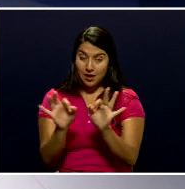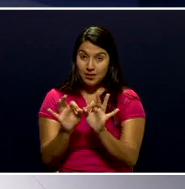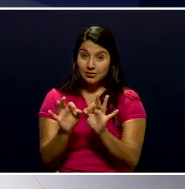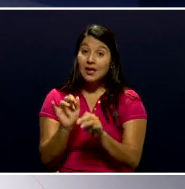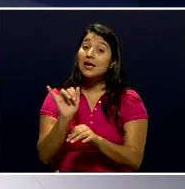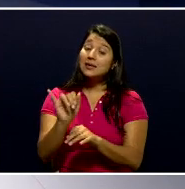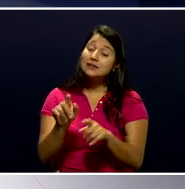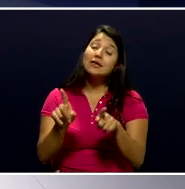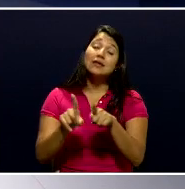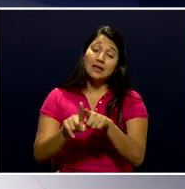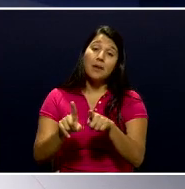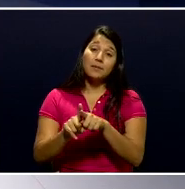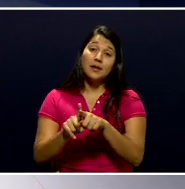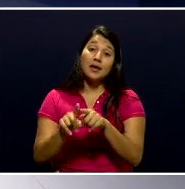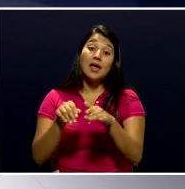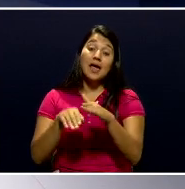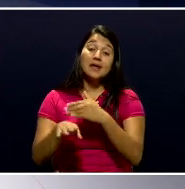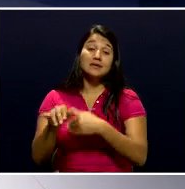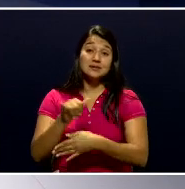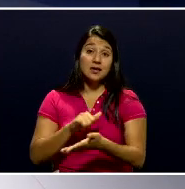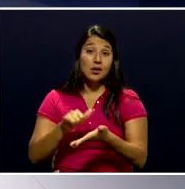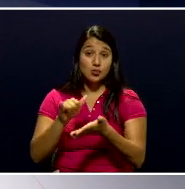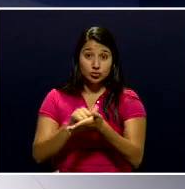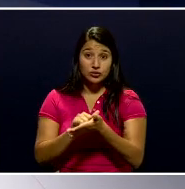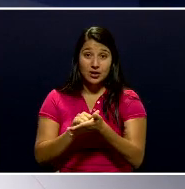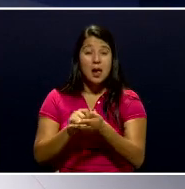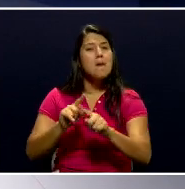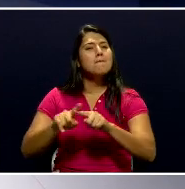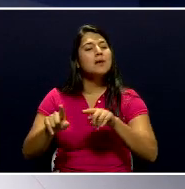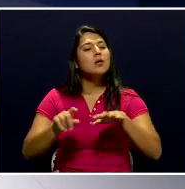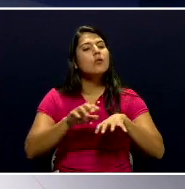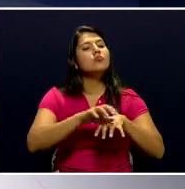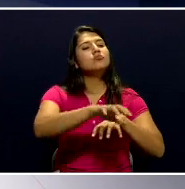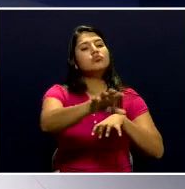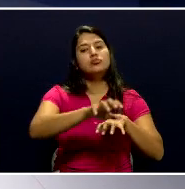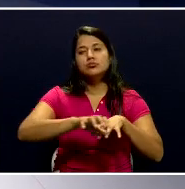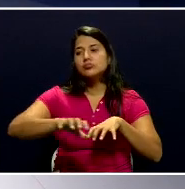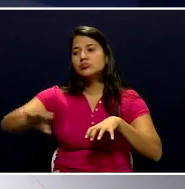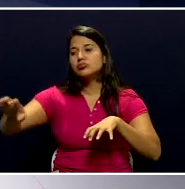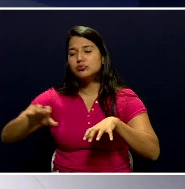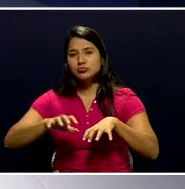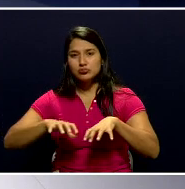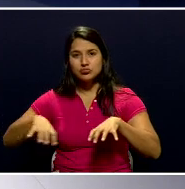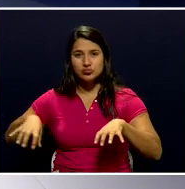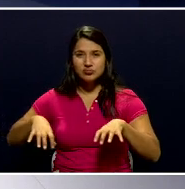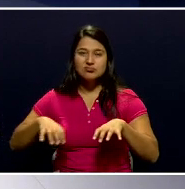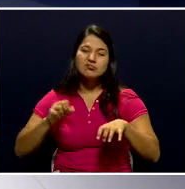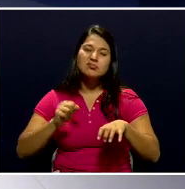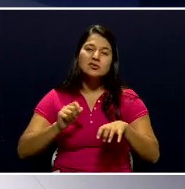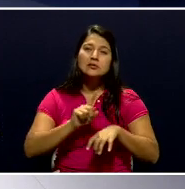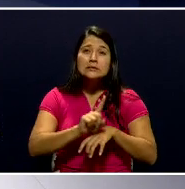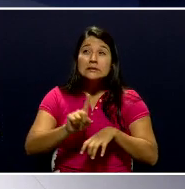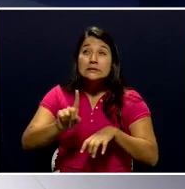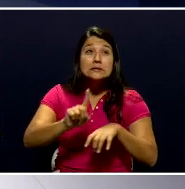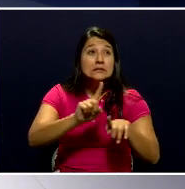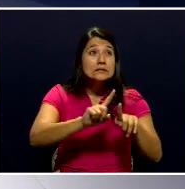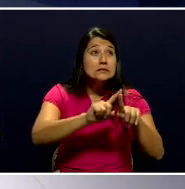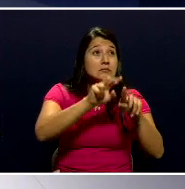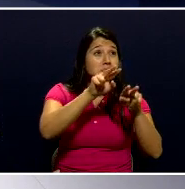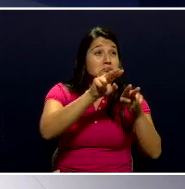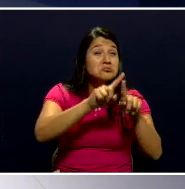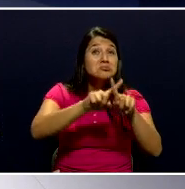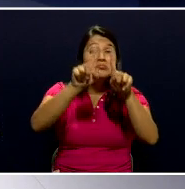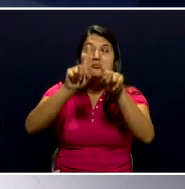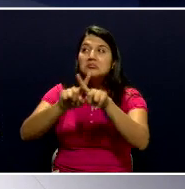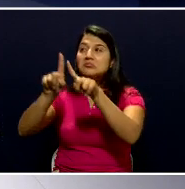también define a otro San José, pero que está disperso, están dispersas esas arquitecturas y entonces